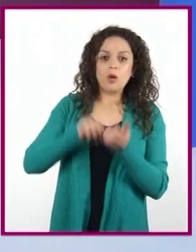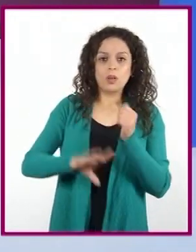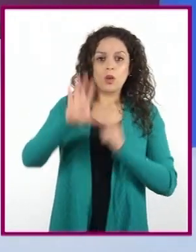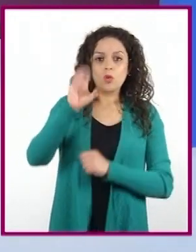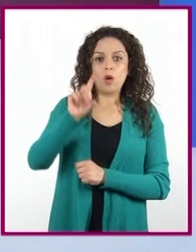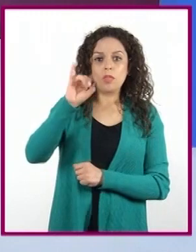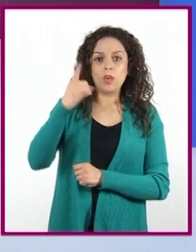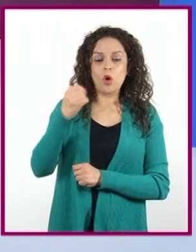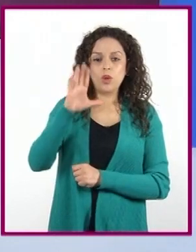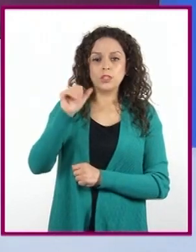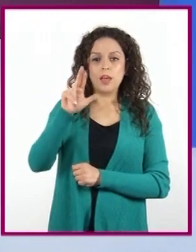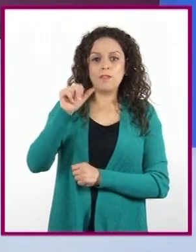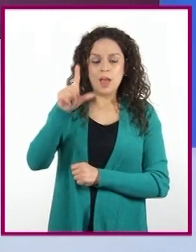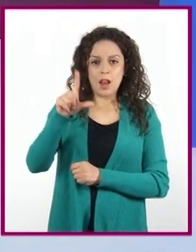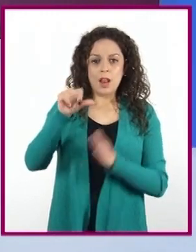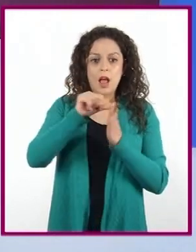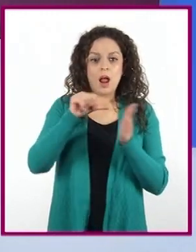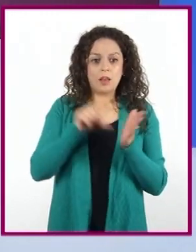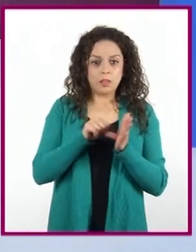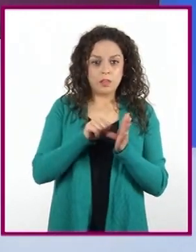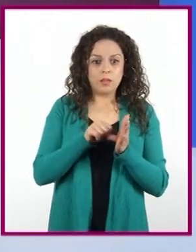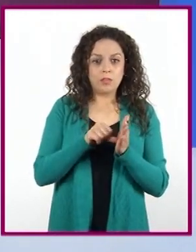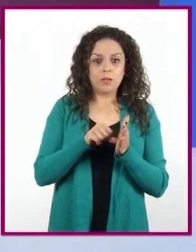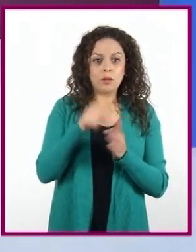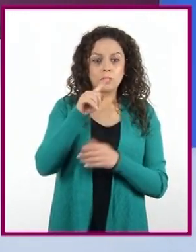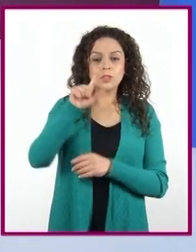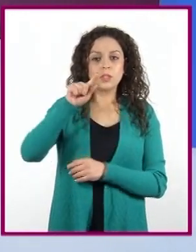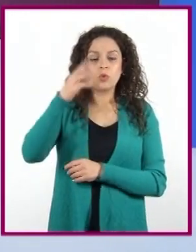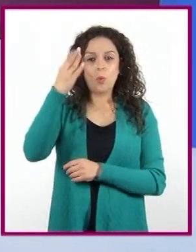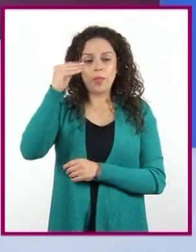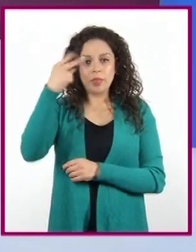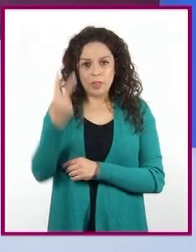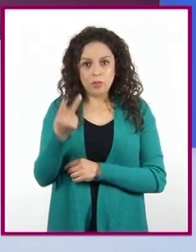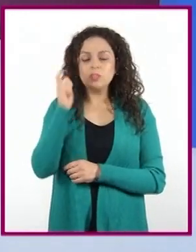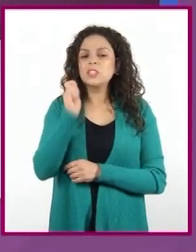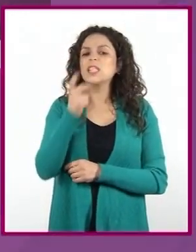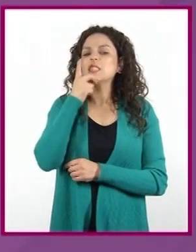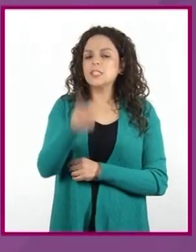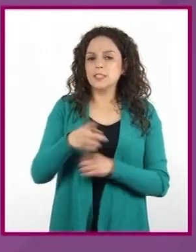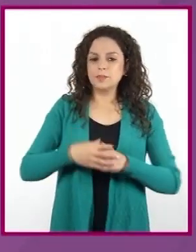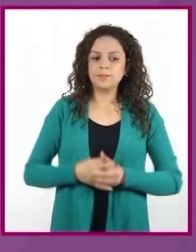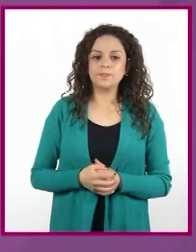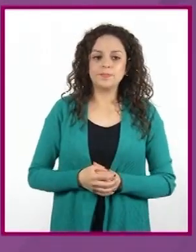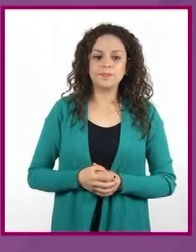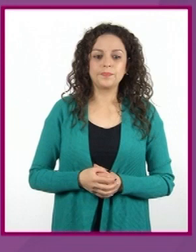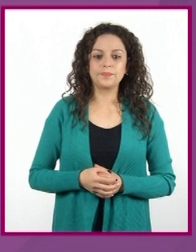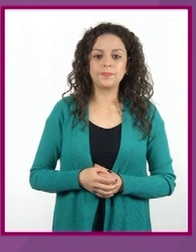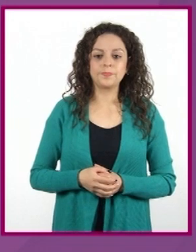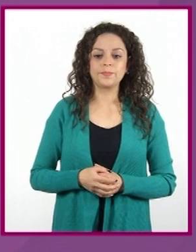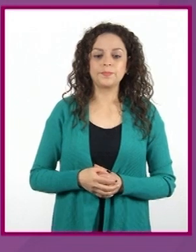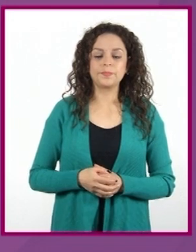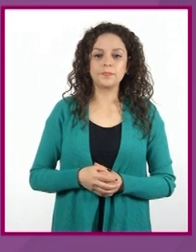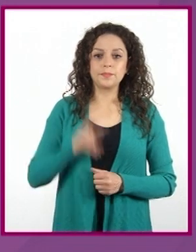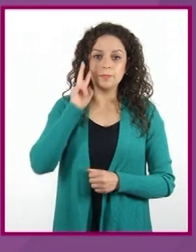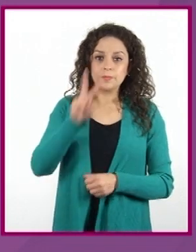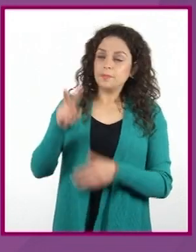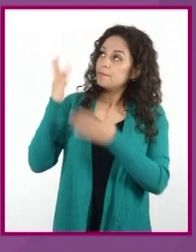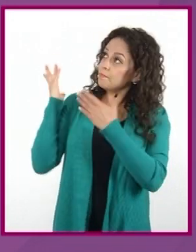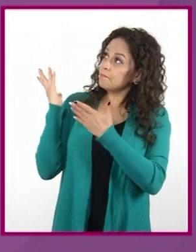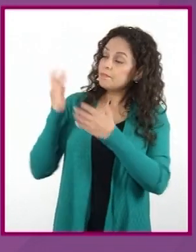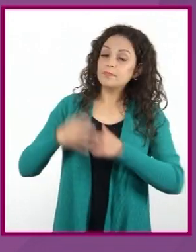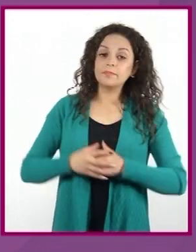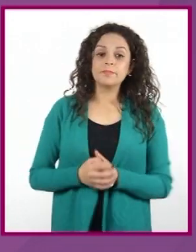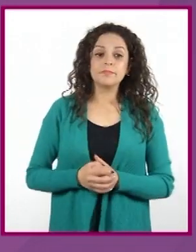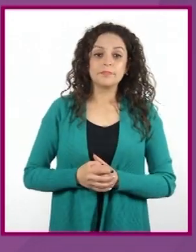su artículo 1792, lo define como lo siguiente. Contrato es